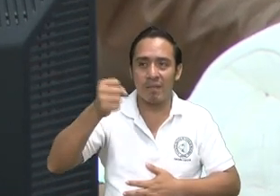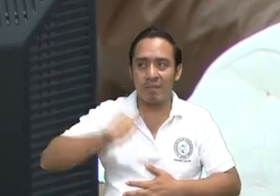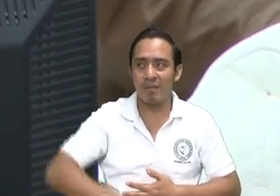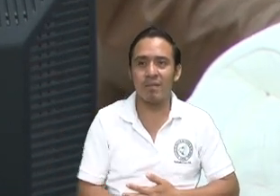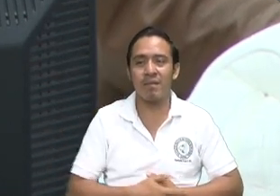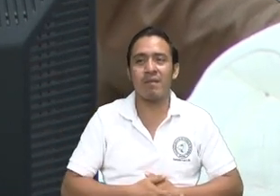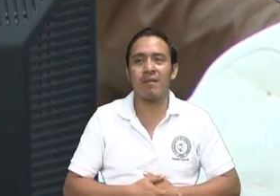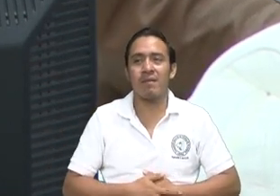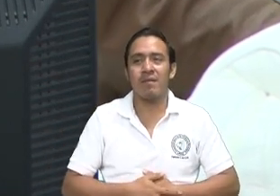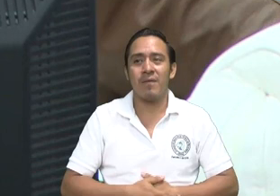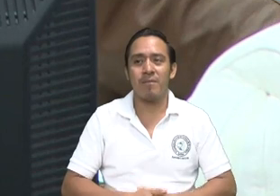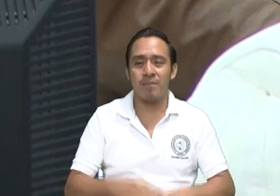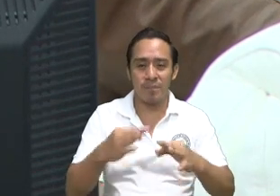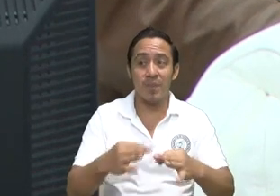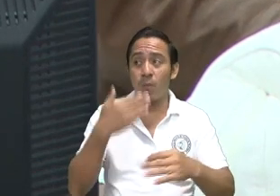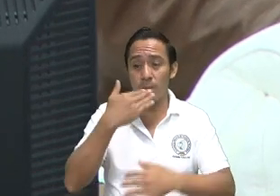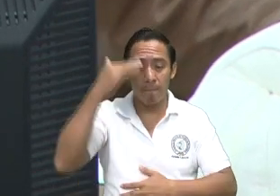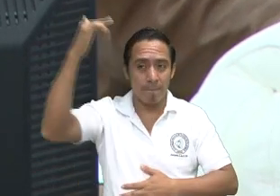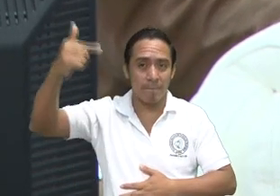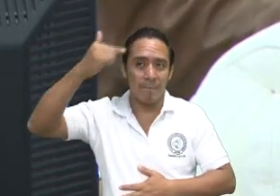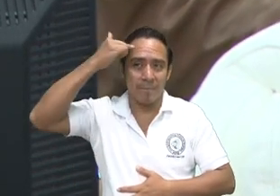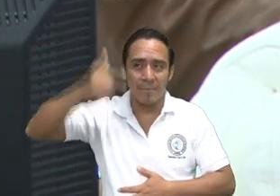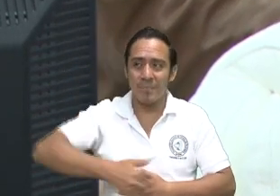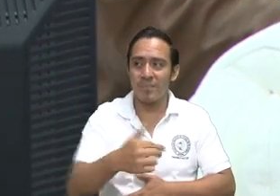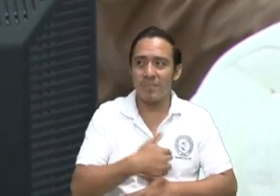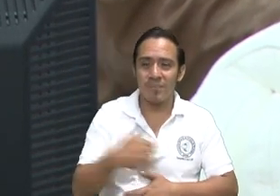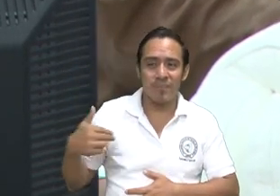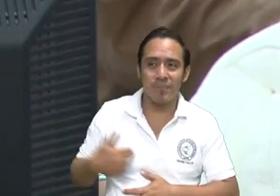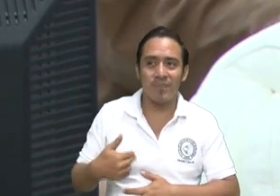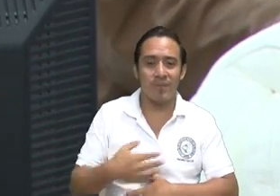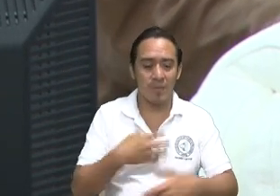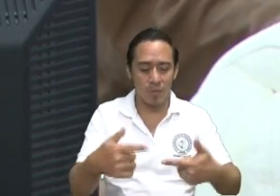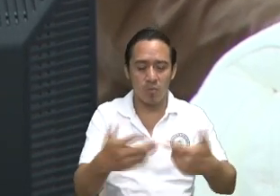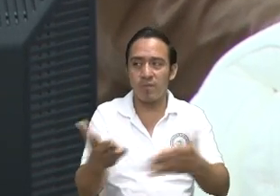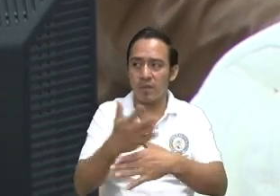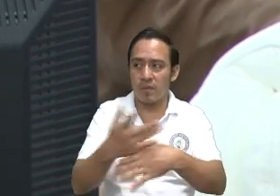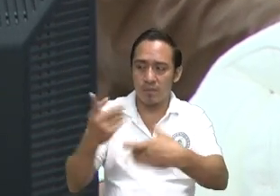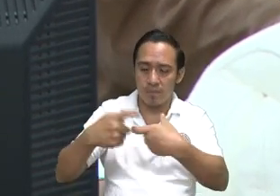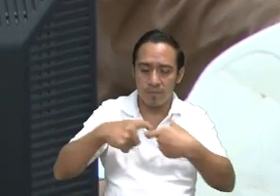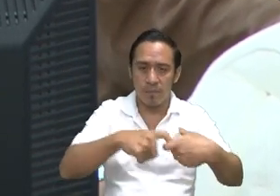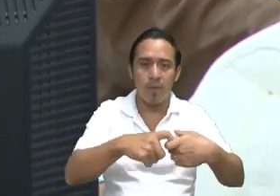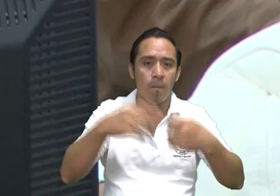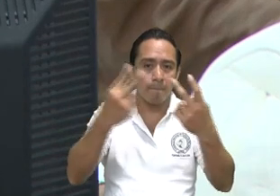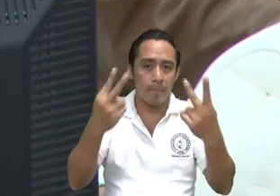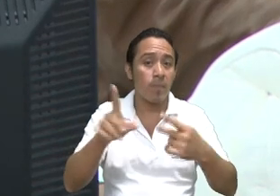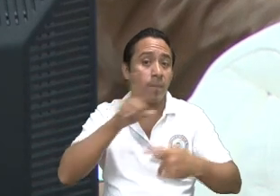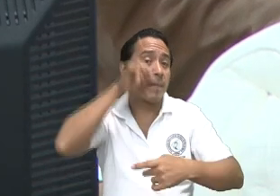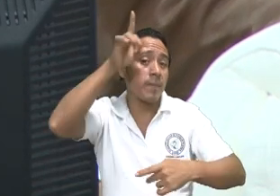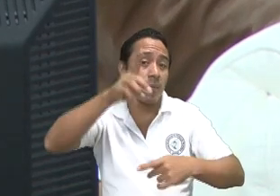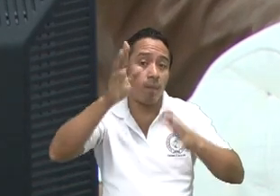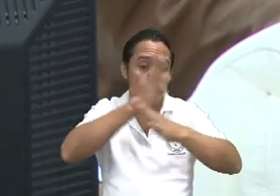posible para alcanzar un buen gobierno, desarrollar las cooperativas y vivir en progreso y